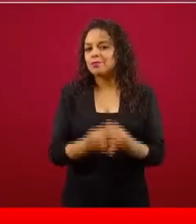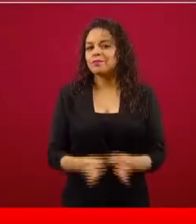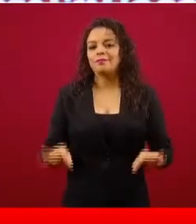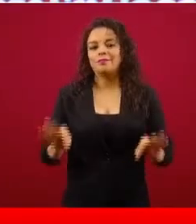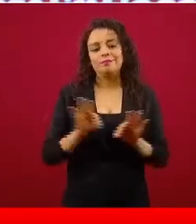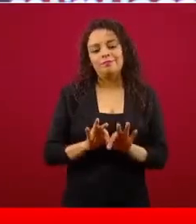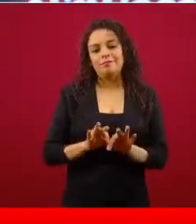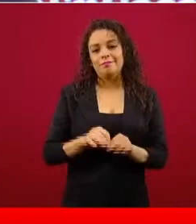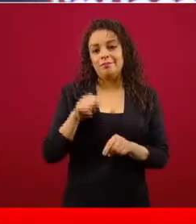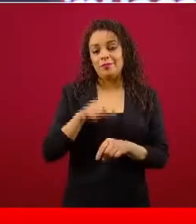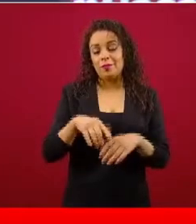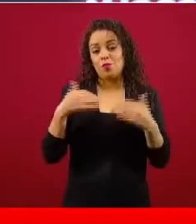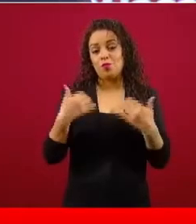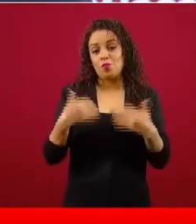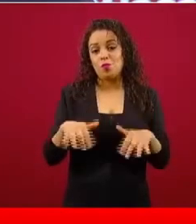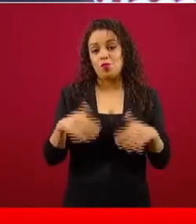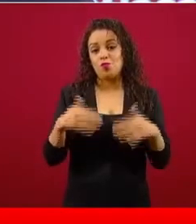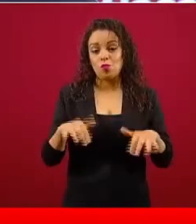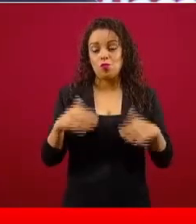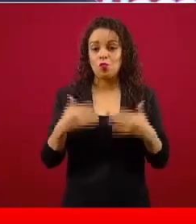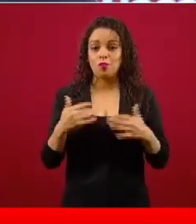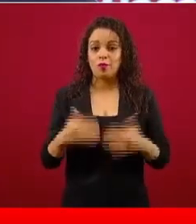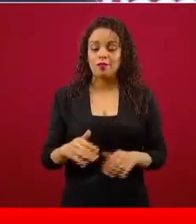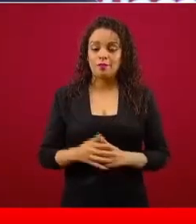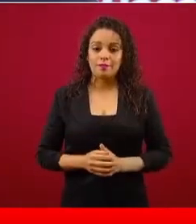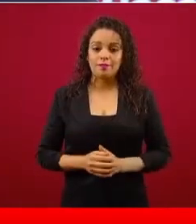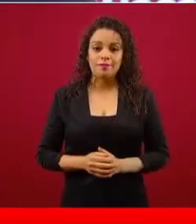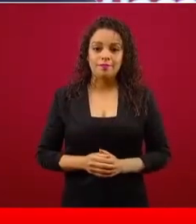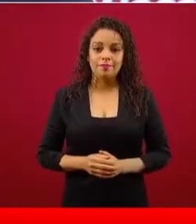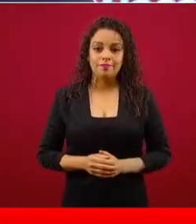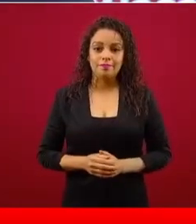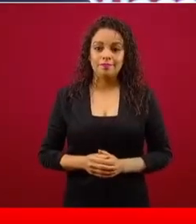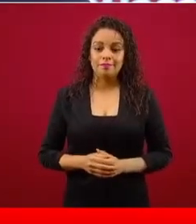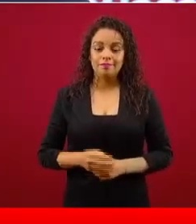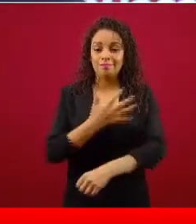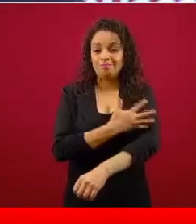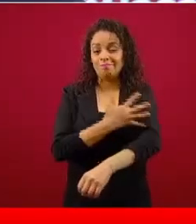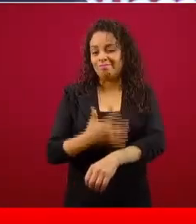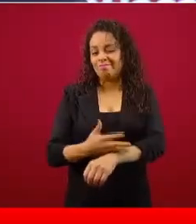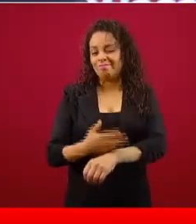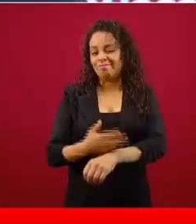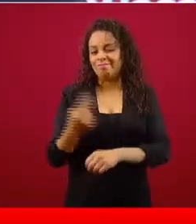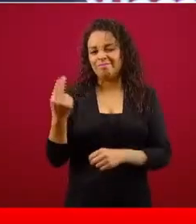Eso es lo más importante, la honestidad